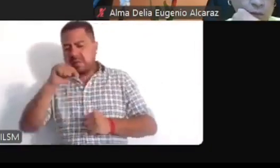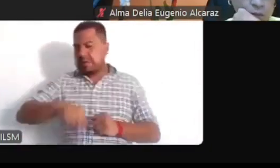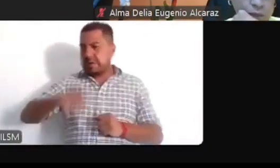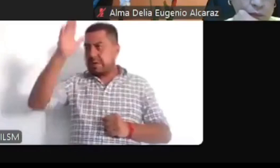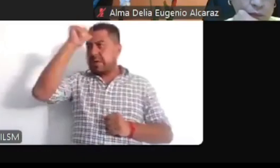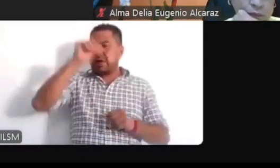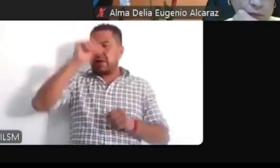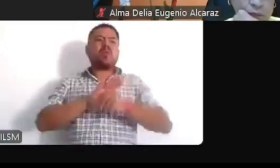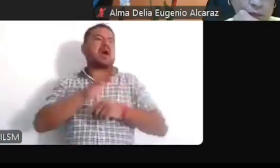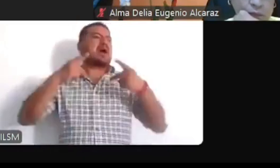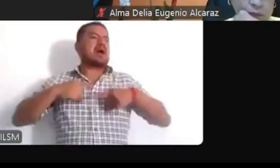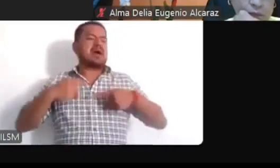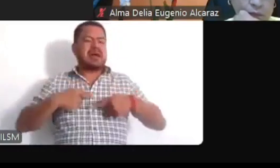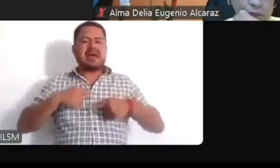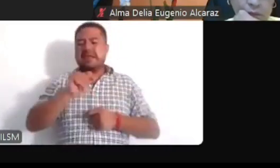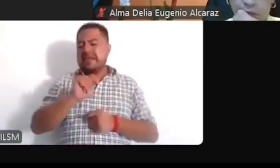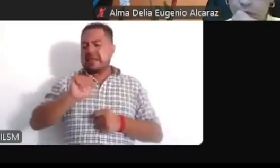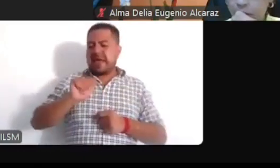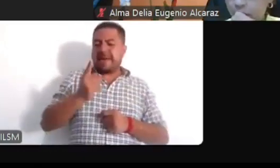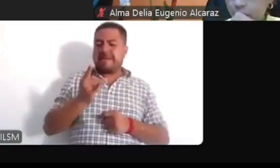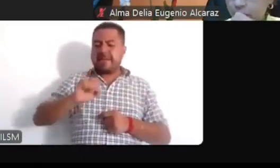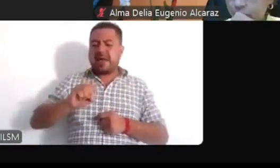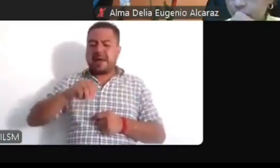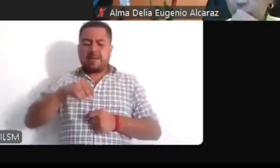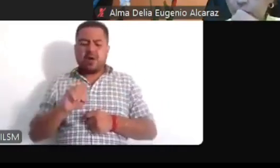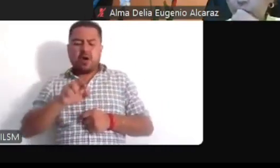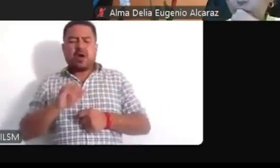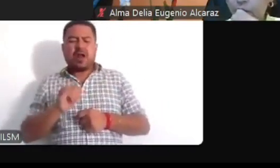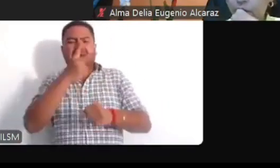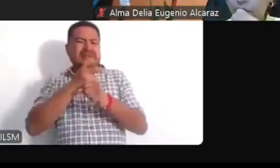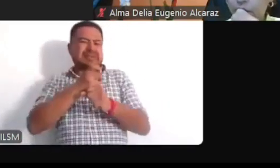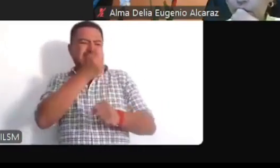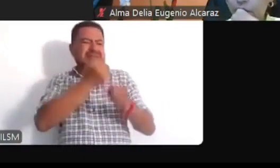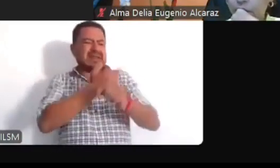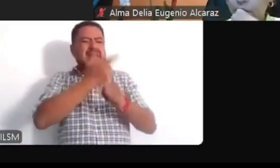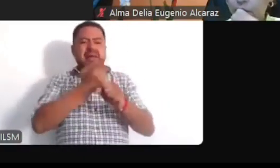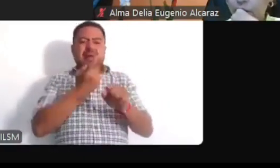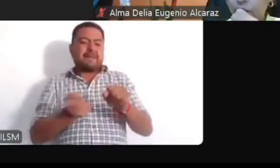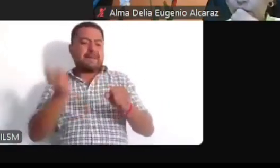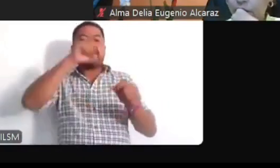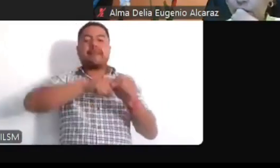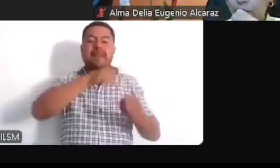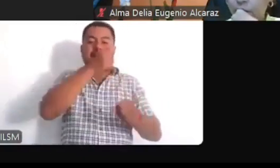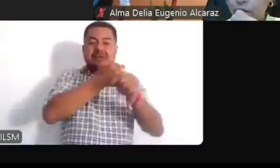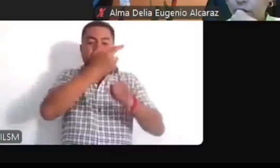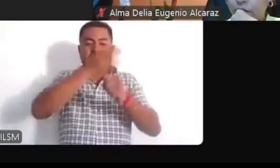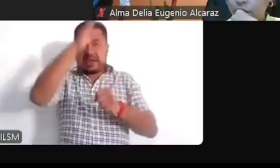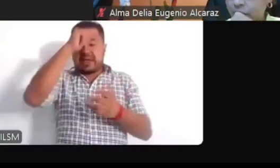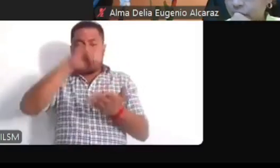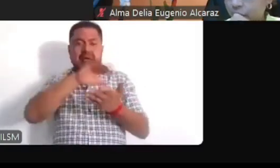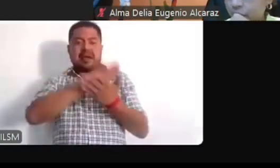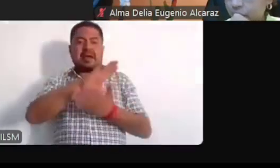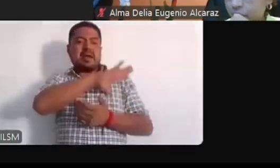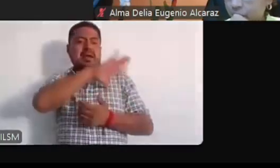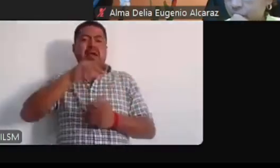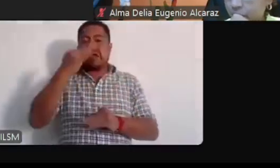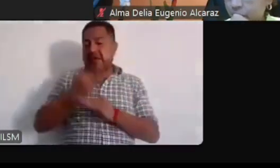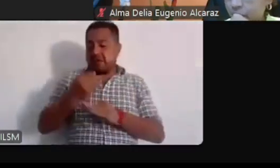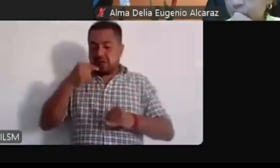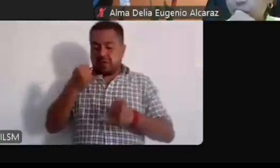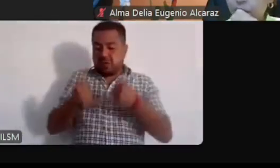ciudadano José nol anapia Mora quien fungió como secretario auxiliar adscrito a la secretaría general de acuerdos de este órgano